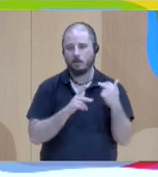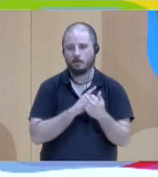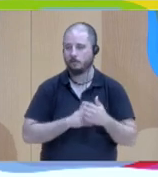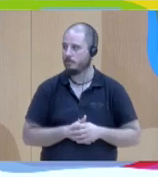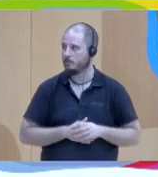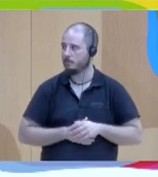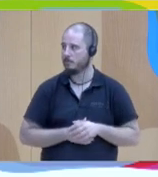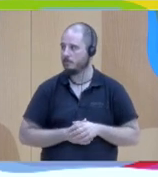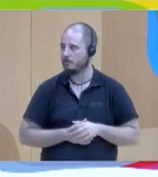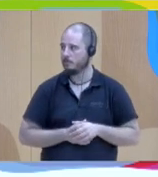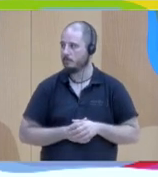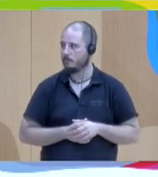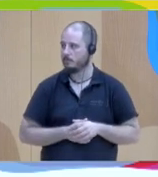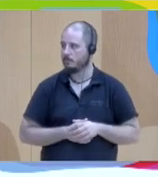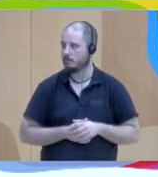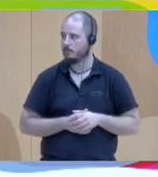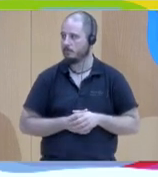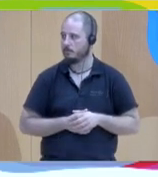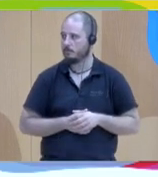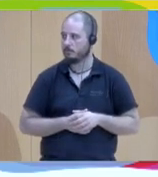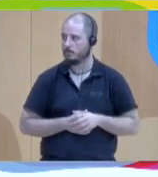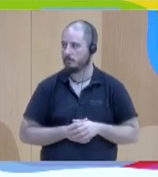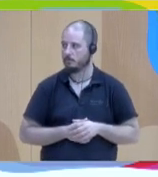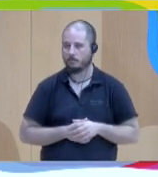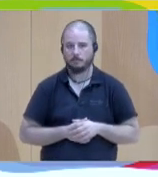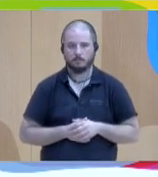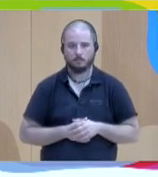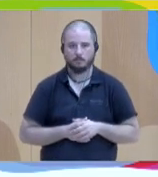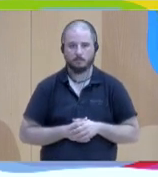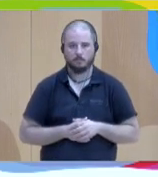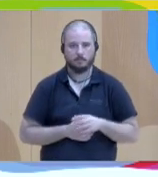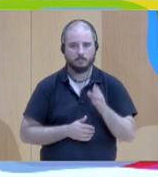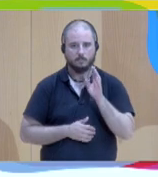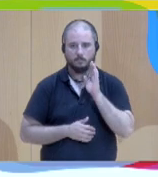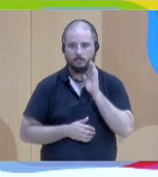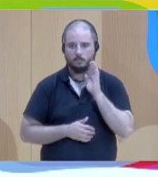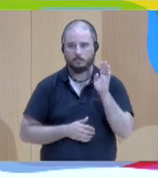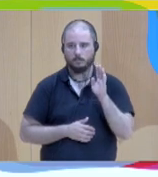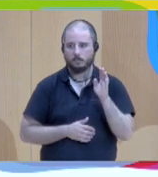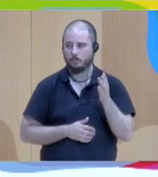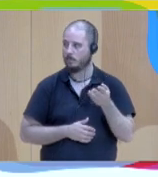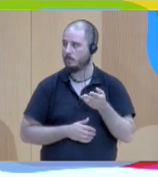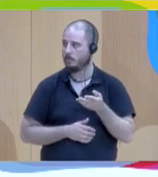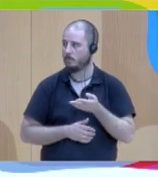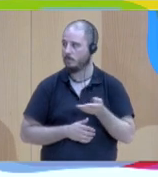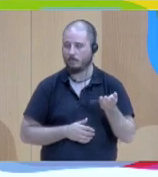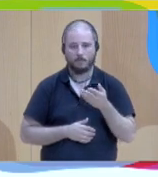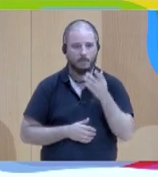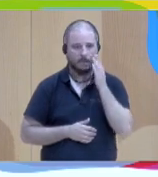¡Muchas ¡Muchas ¡Hola, queridos dialogistas!